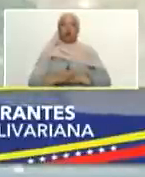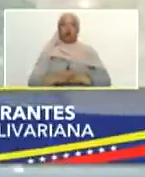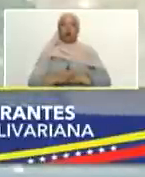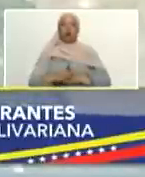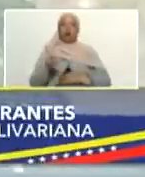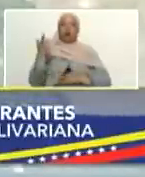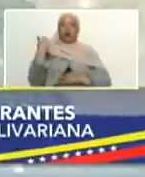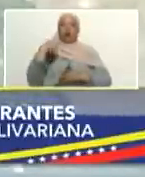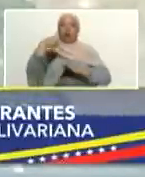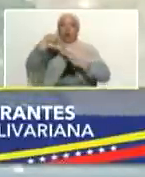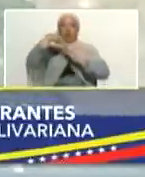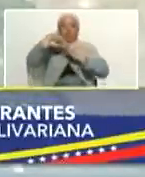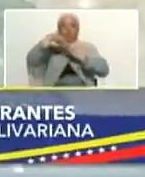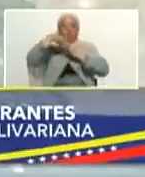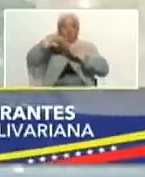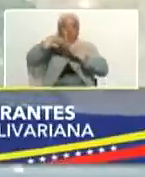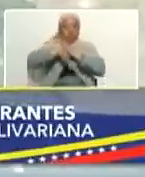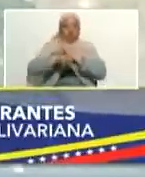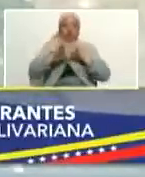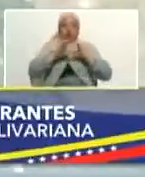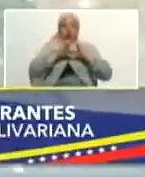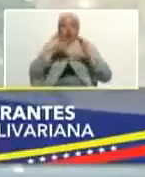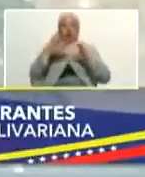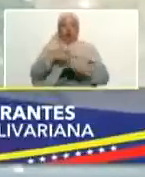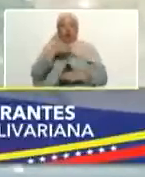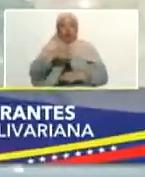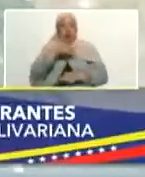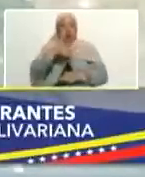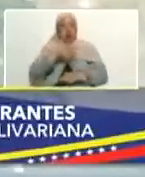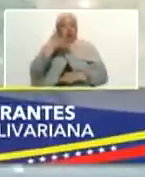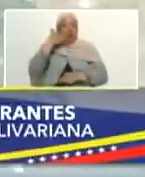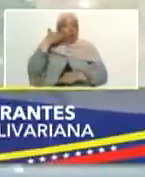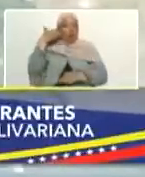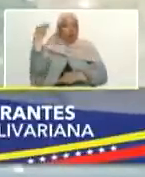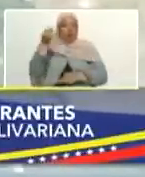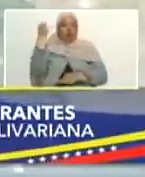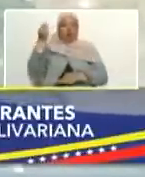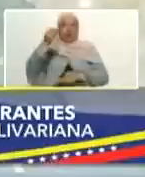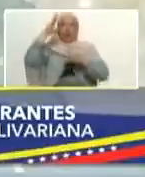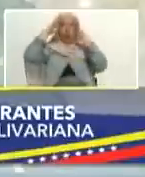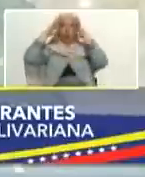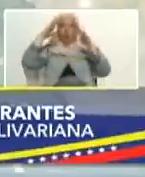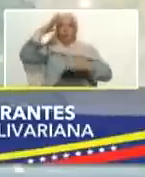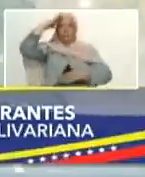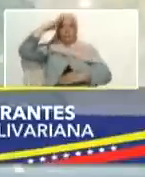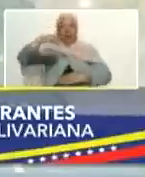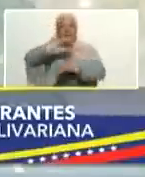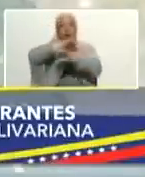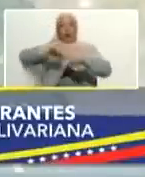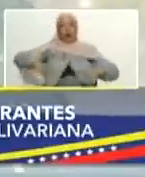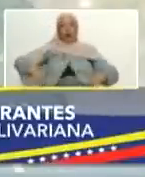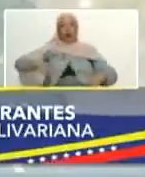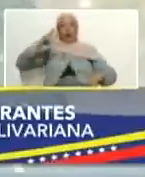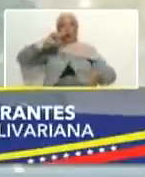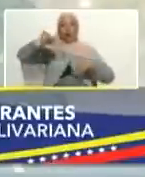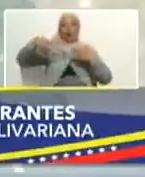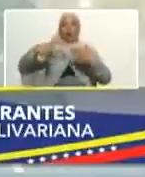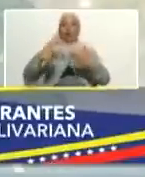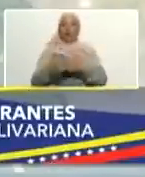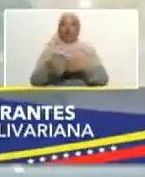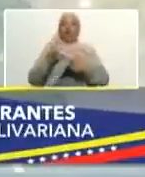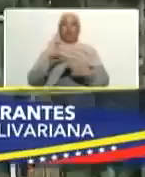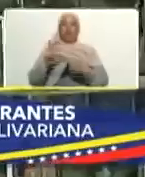más profunda de mi alma, me siento orgulloso de la Fuerza Armada Nacional Bolivariana que me toca